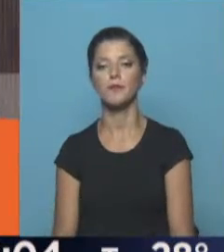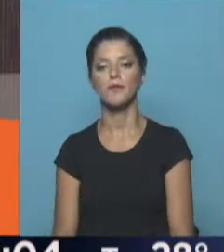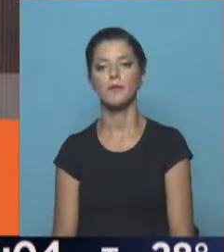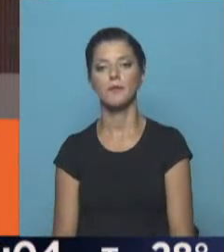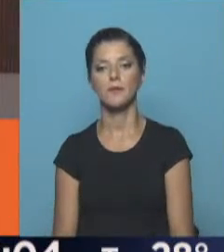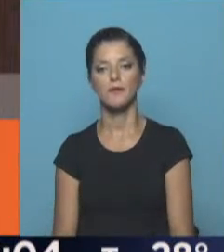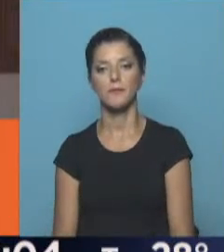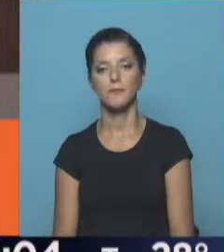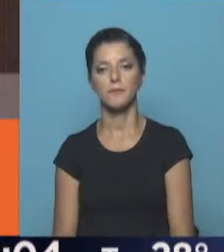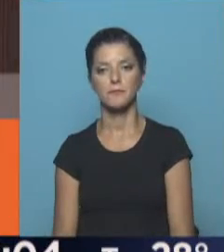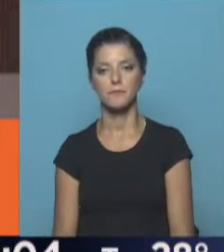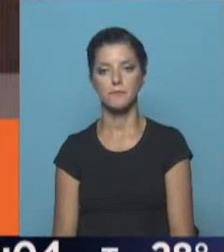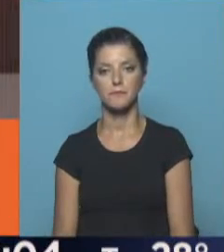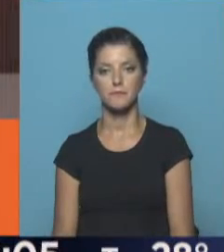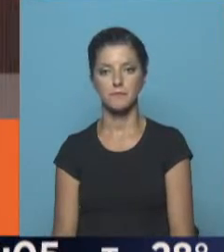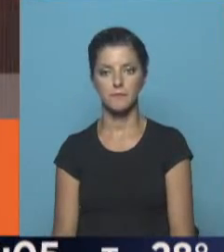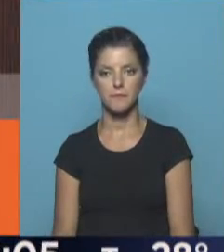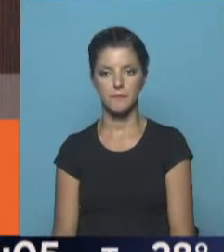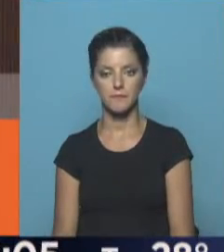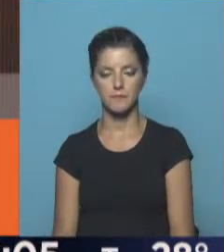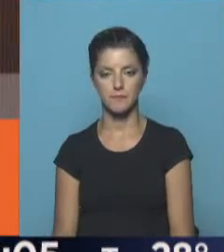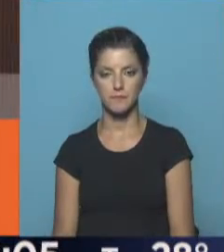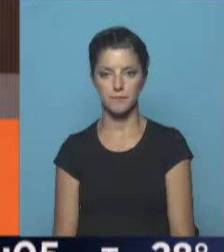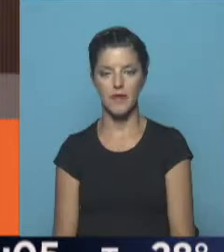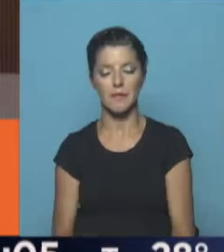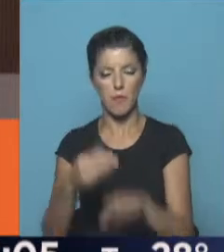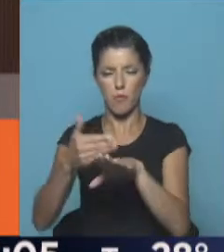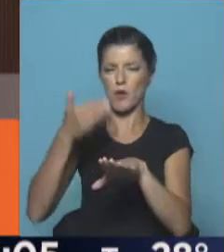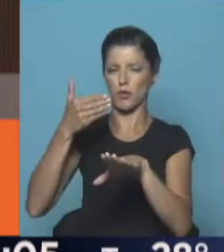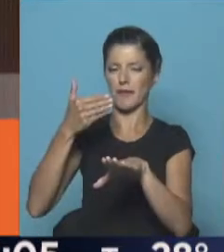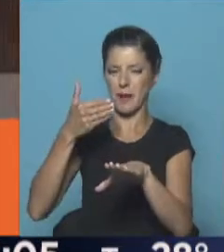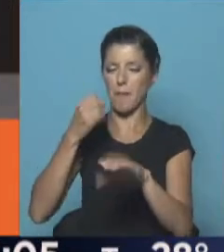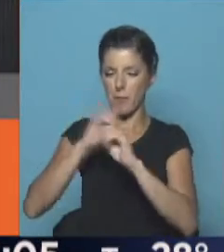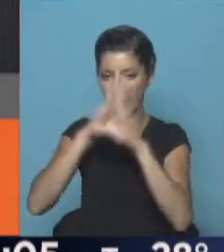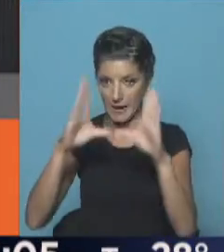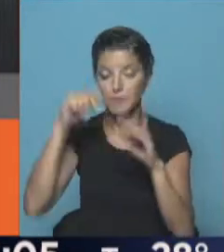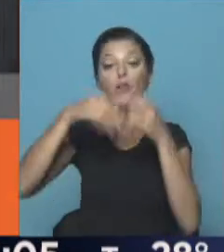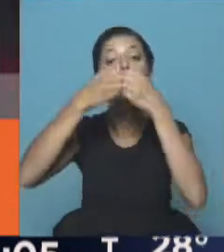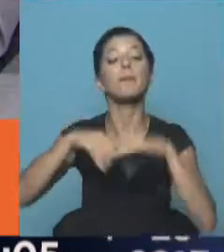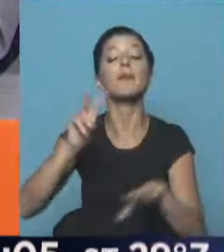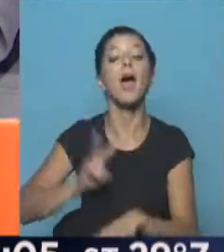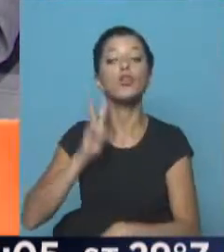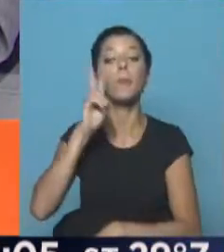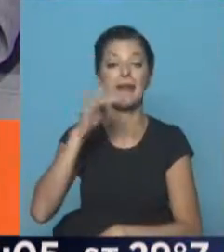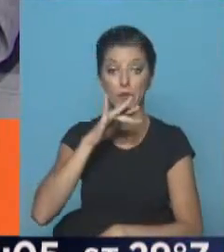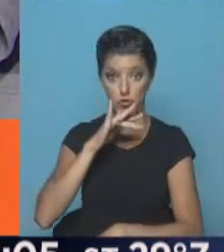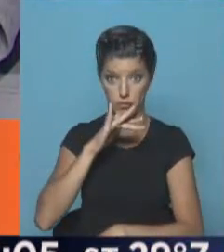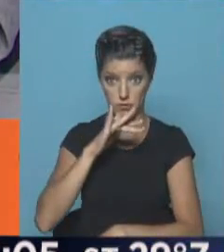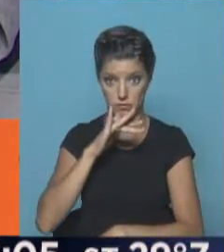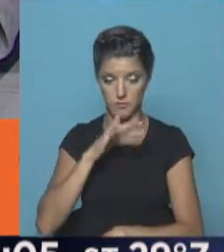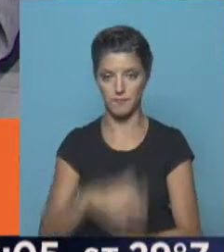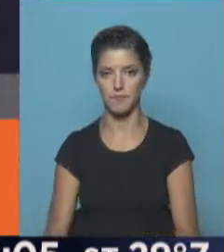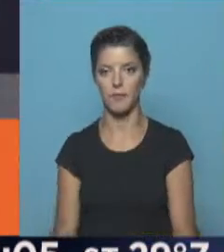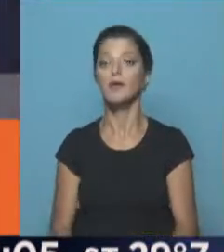volver un poco para para ponerlo en claro es una causa que se empieza en el 2014 le